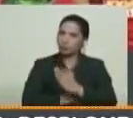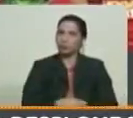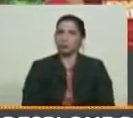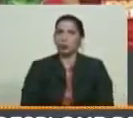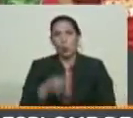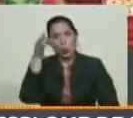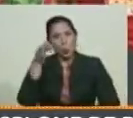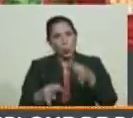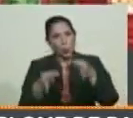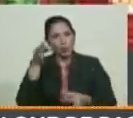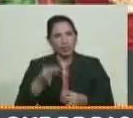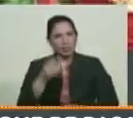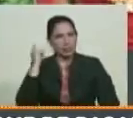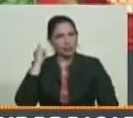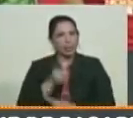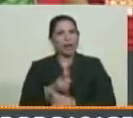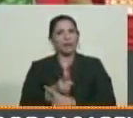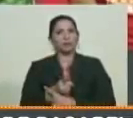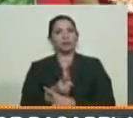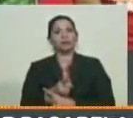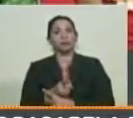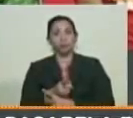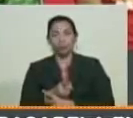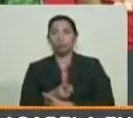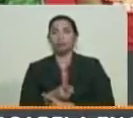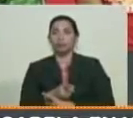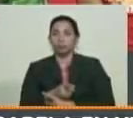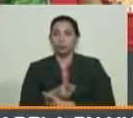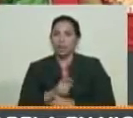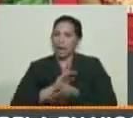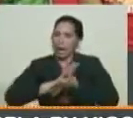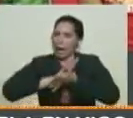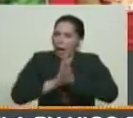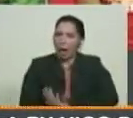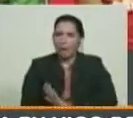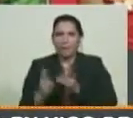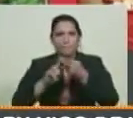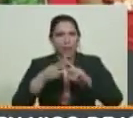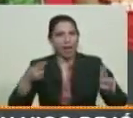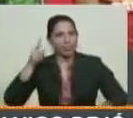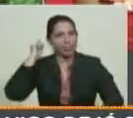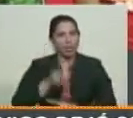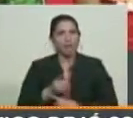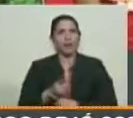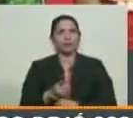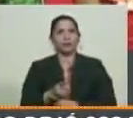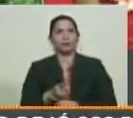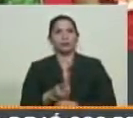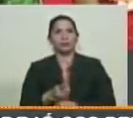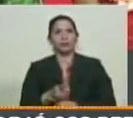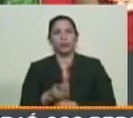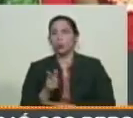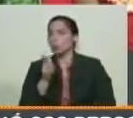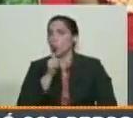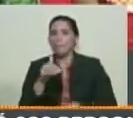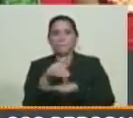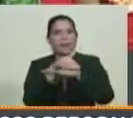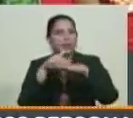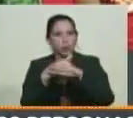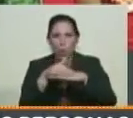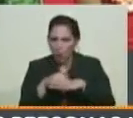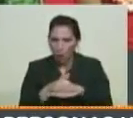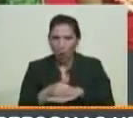justicia tiene que llegar para que este país pueda tener paz. No más perdones, para que no haya más conspiraciones, no